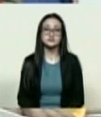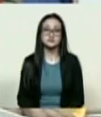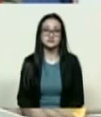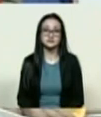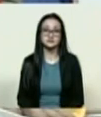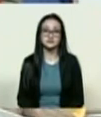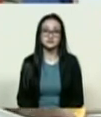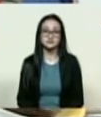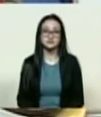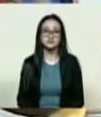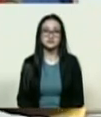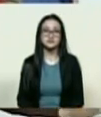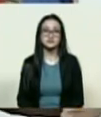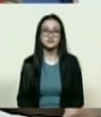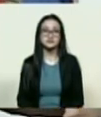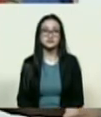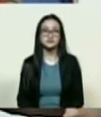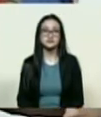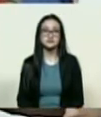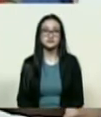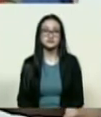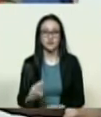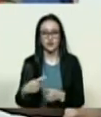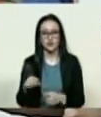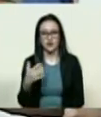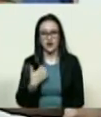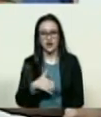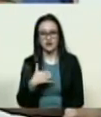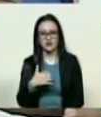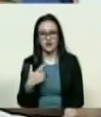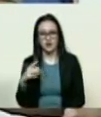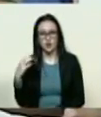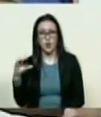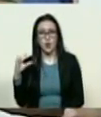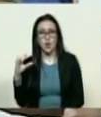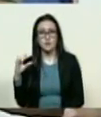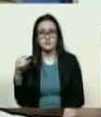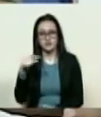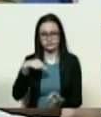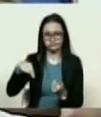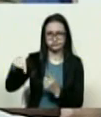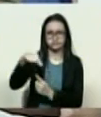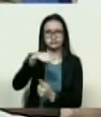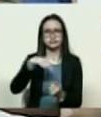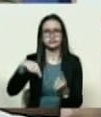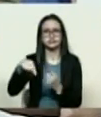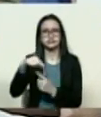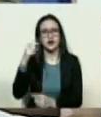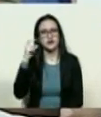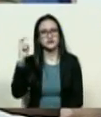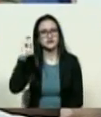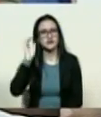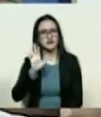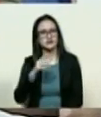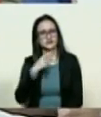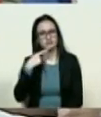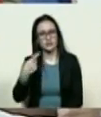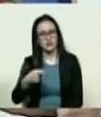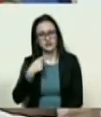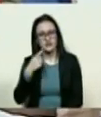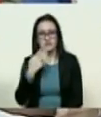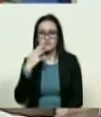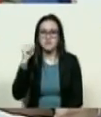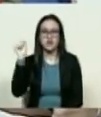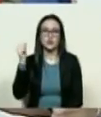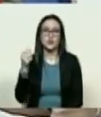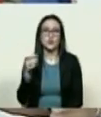Para no hablar de Macri y de Santos, ¿no? Todas unas joyas que sus cancilleres digan eso. Ahora, a Nicolás Maduro no